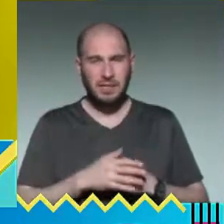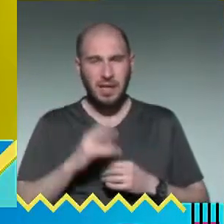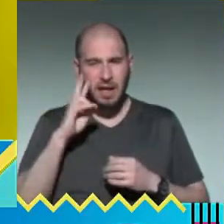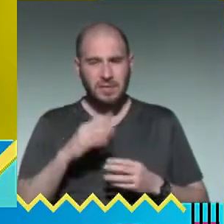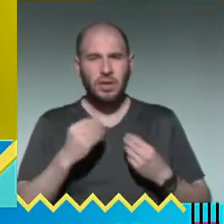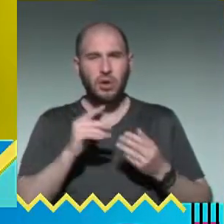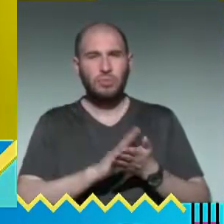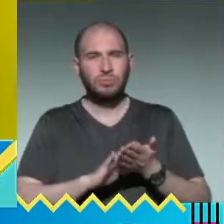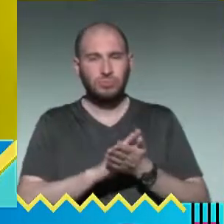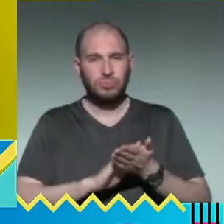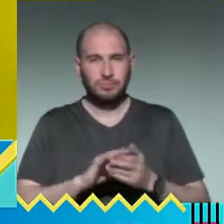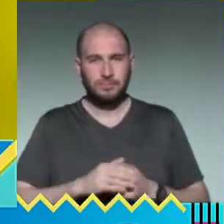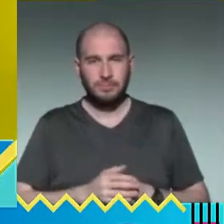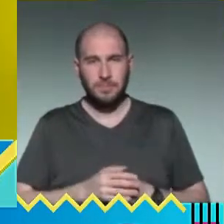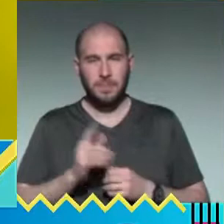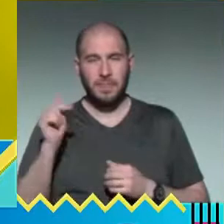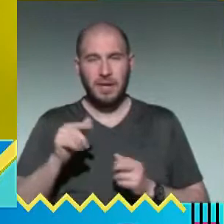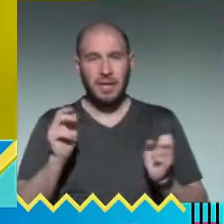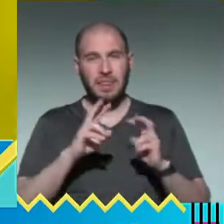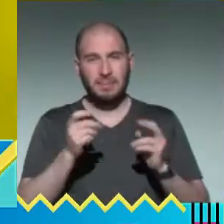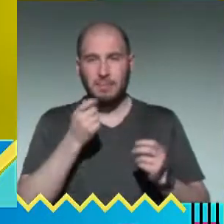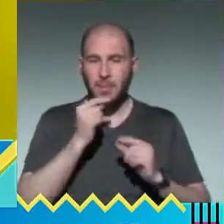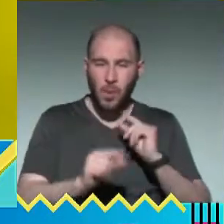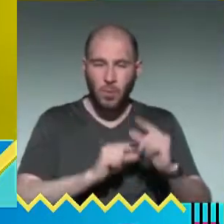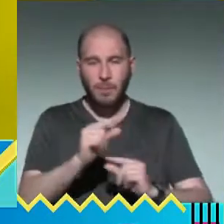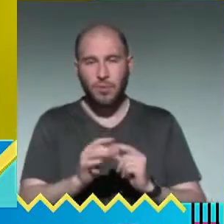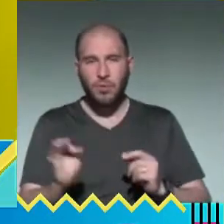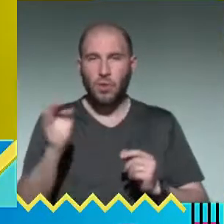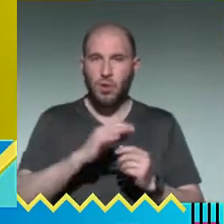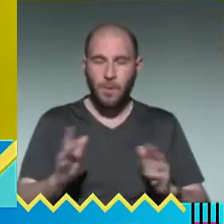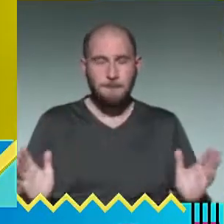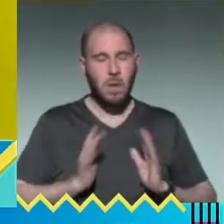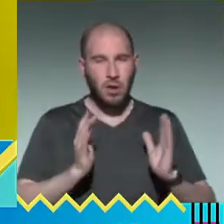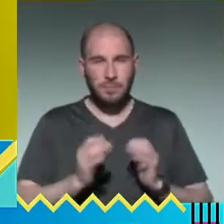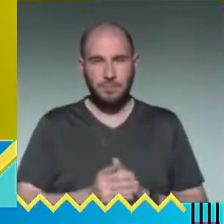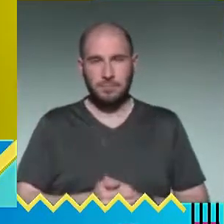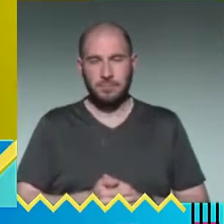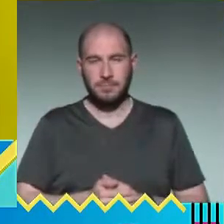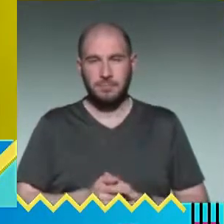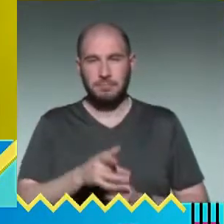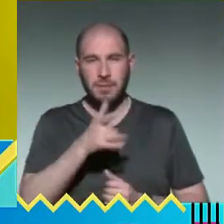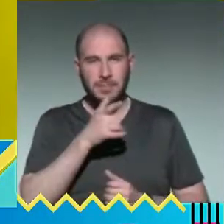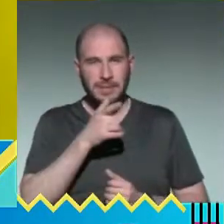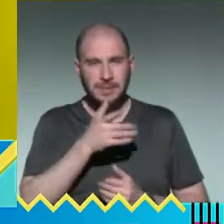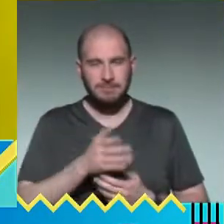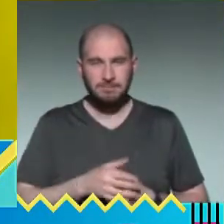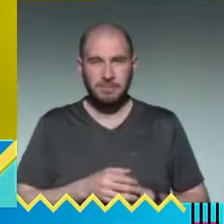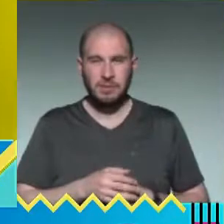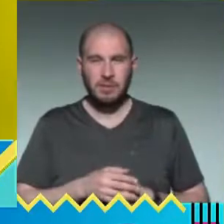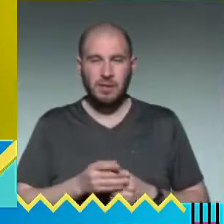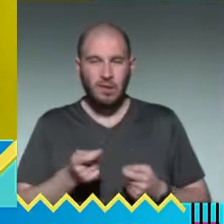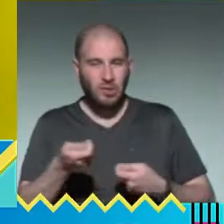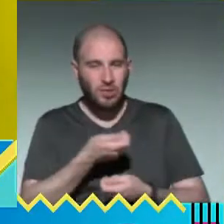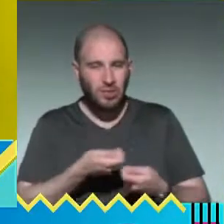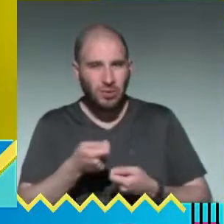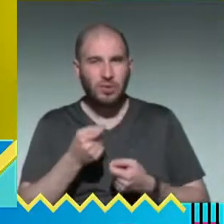cómo se salía de eso, y ahí estaba el tema si era gradual o era con un shock. Me parece que tal vez, digamos, la jugada